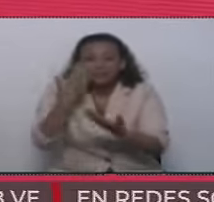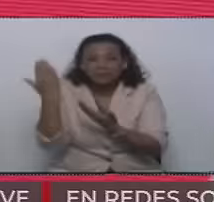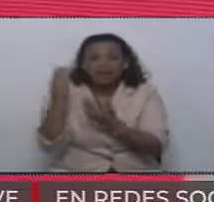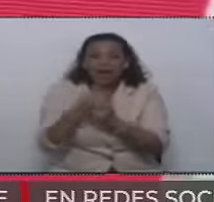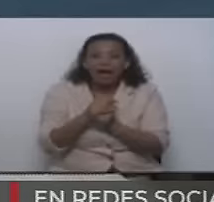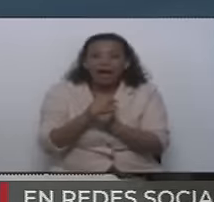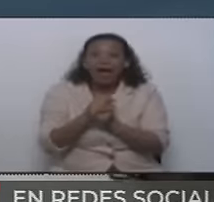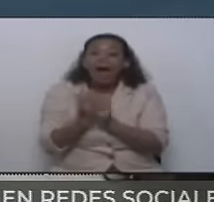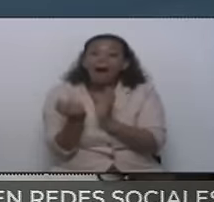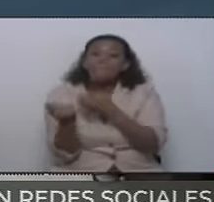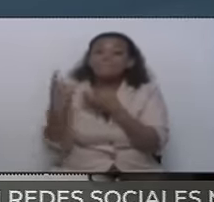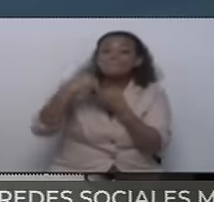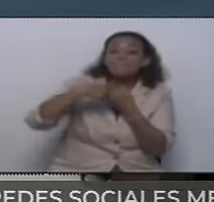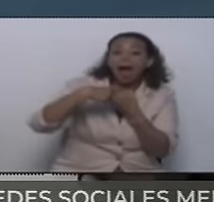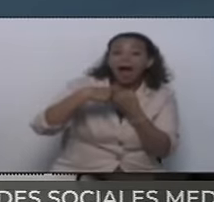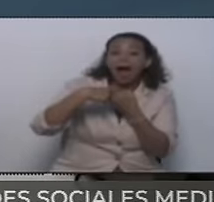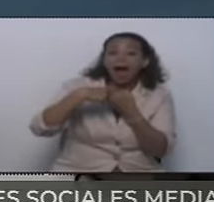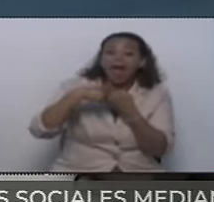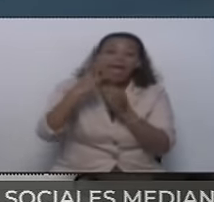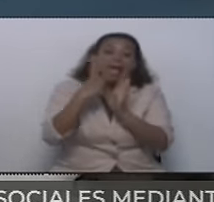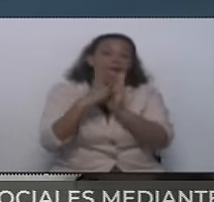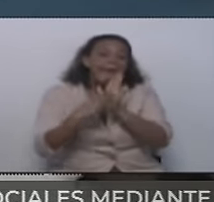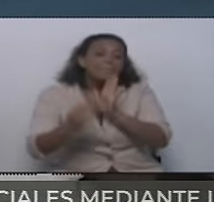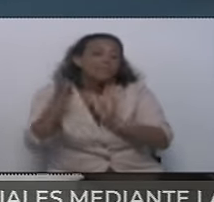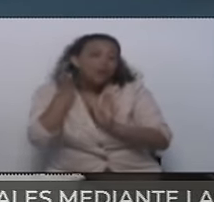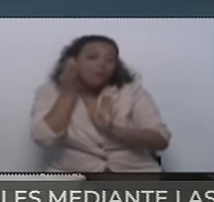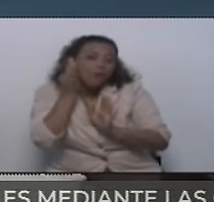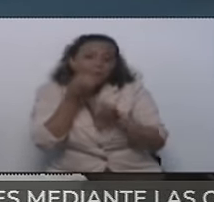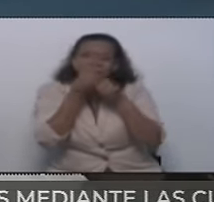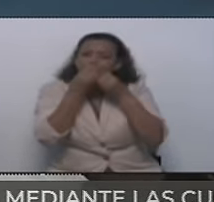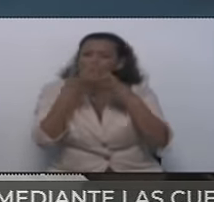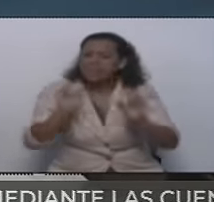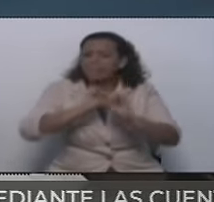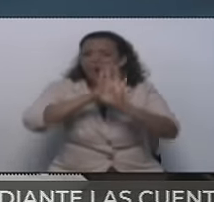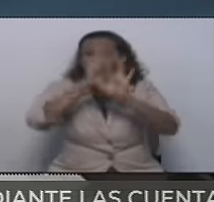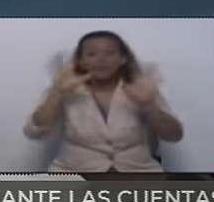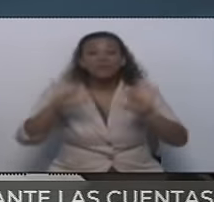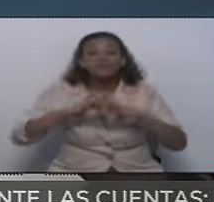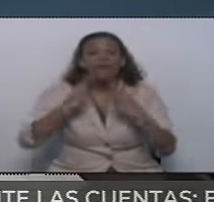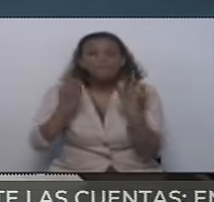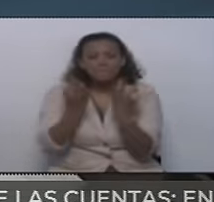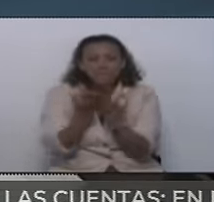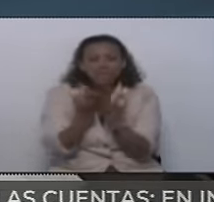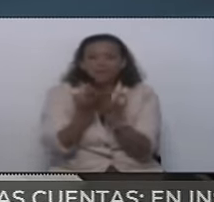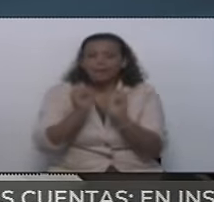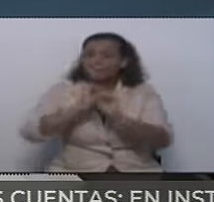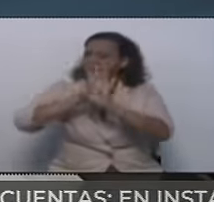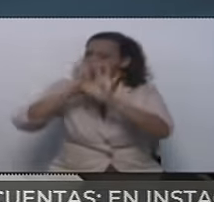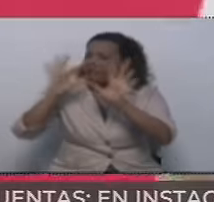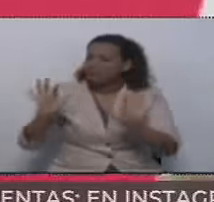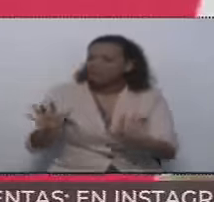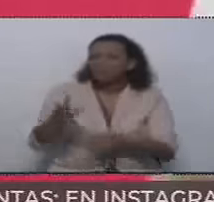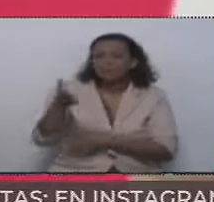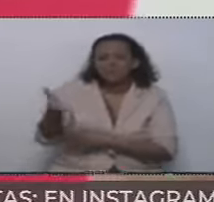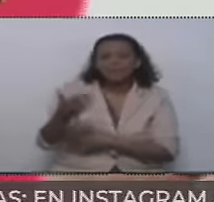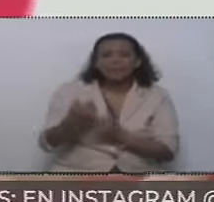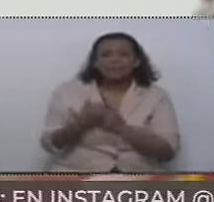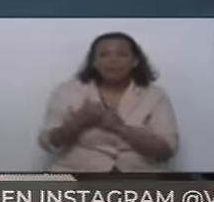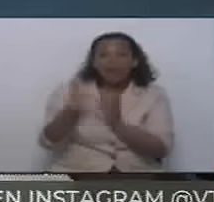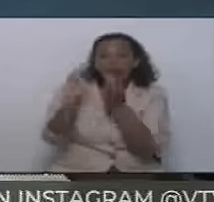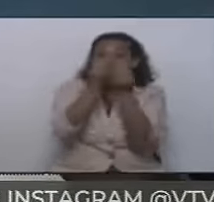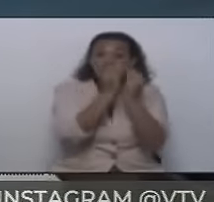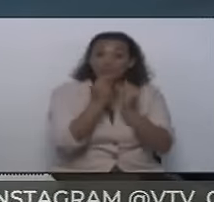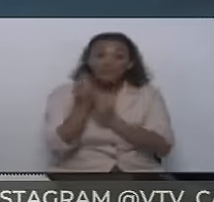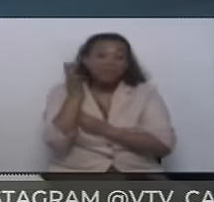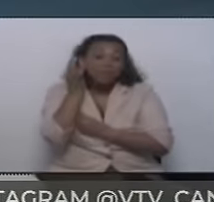se une el ejemplo de una mujer maravillosa, su familia, maravillosa también, las